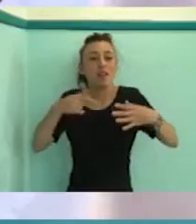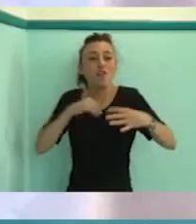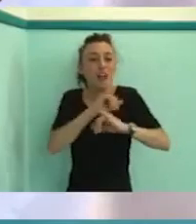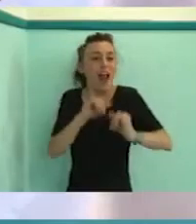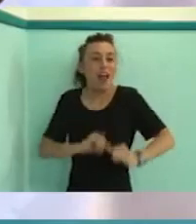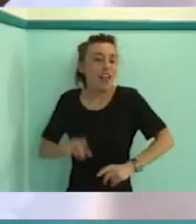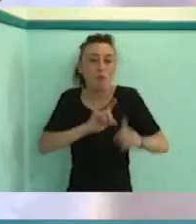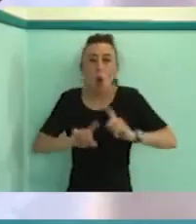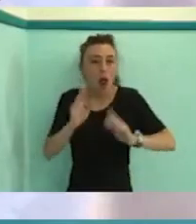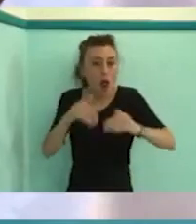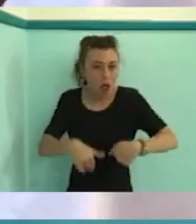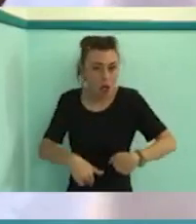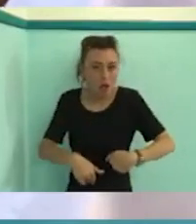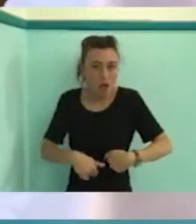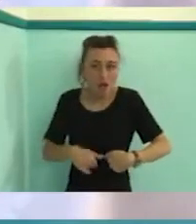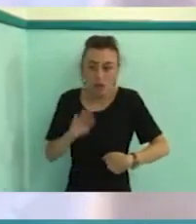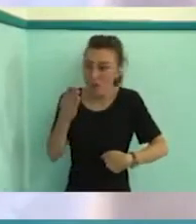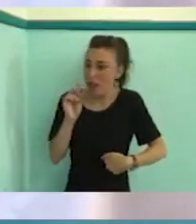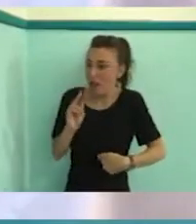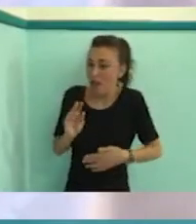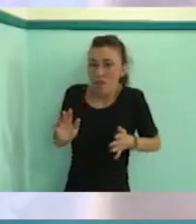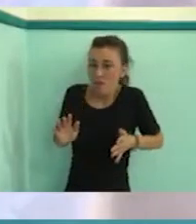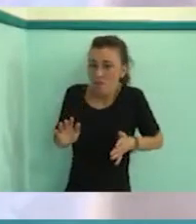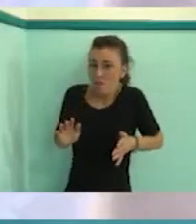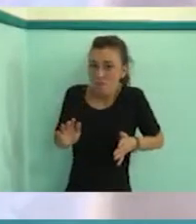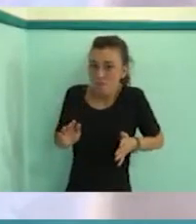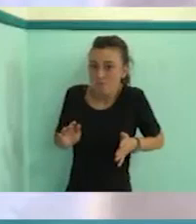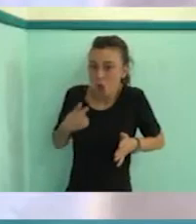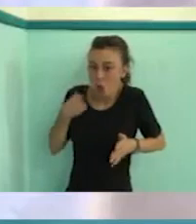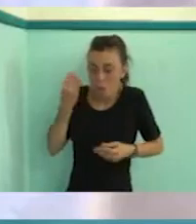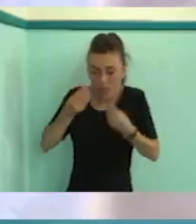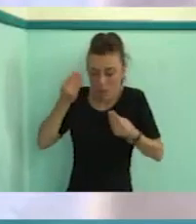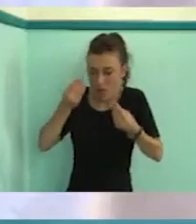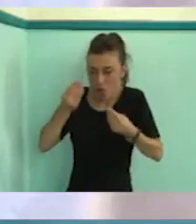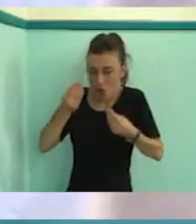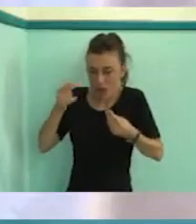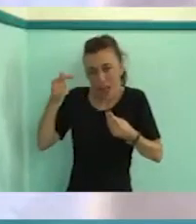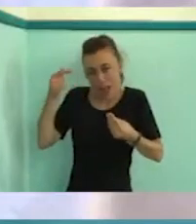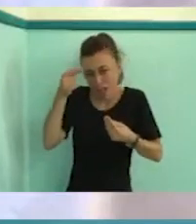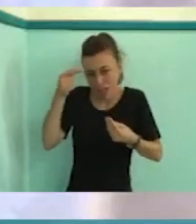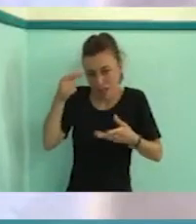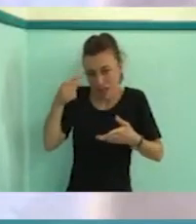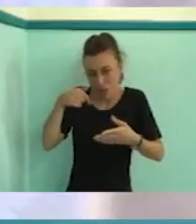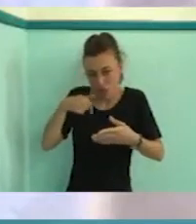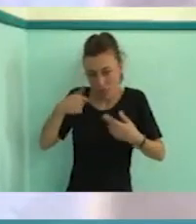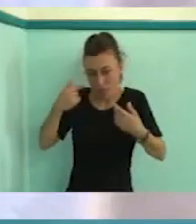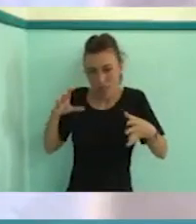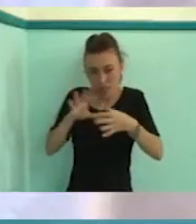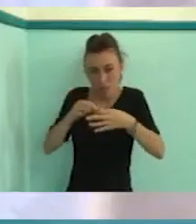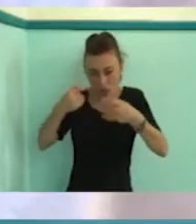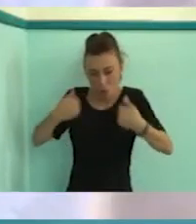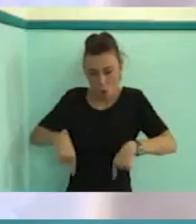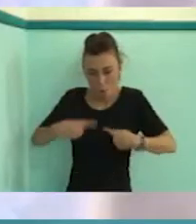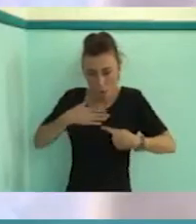haber ningún problema y me va a mirar en el espejo y nunca más voy a tener un pensamiento intrusivo sobre mi cuerpo pasa poco pasa poco pero